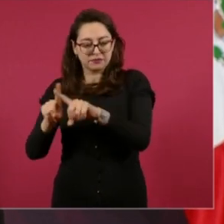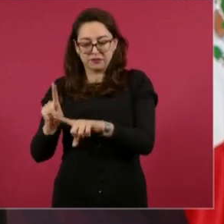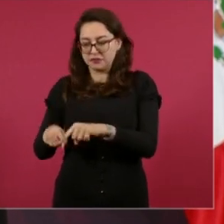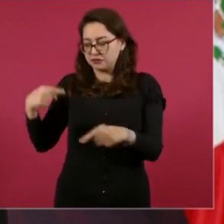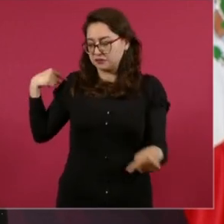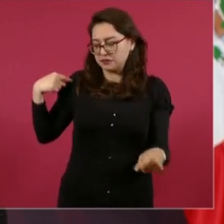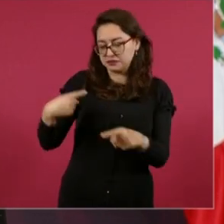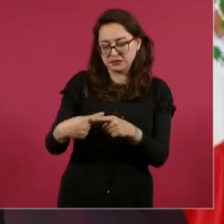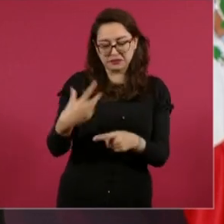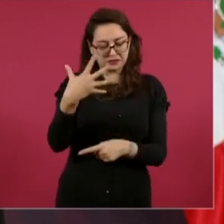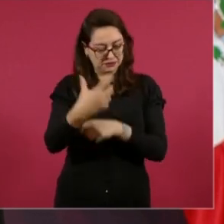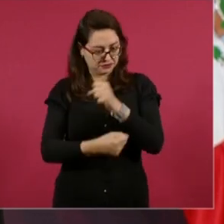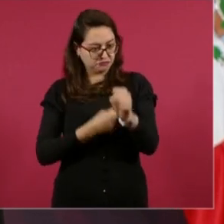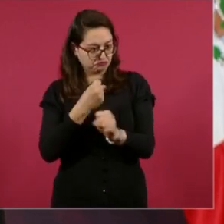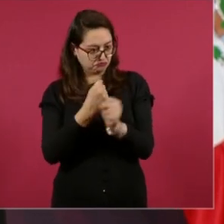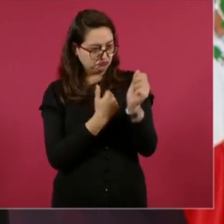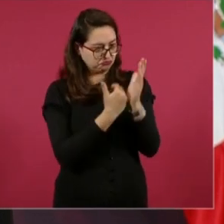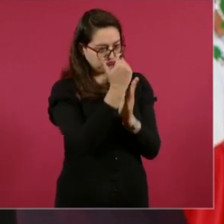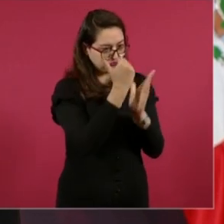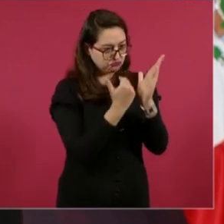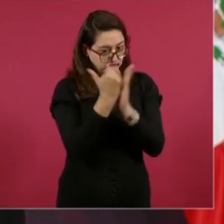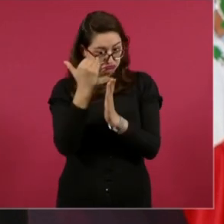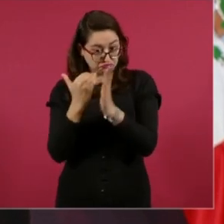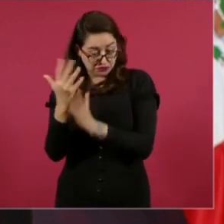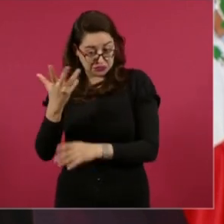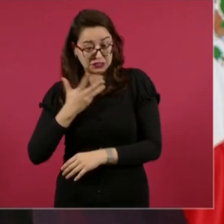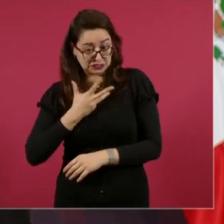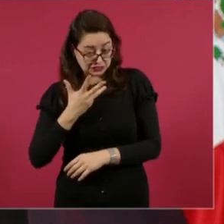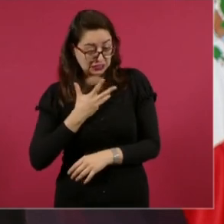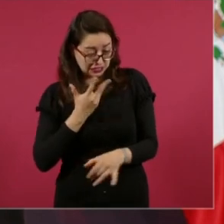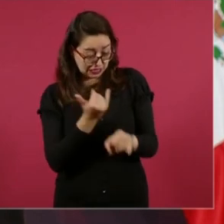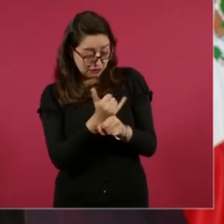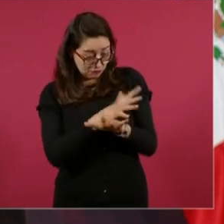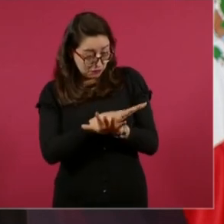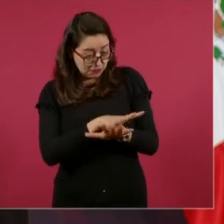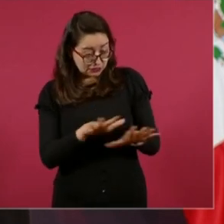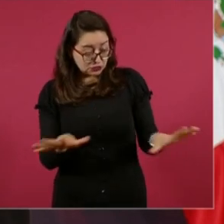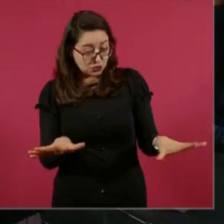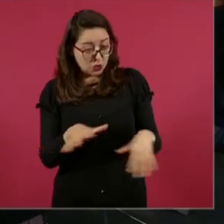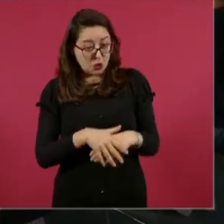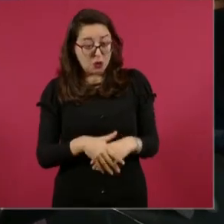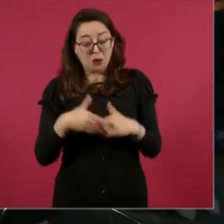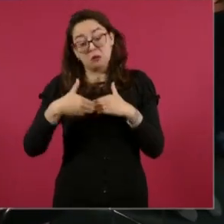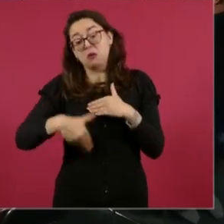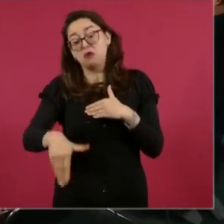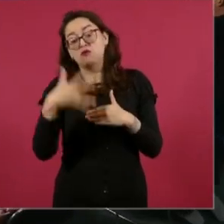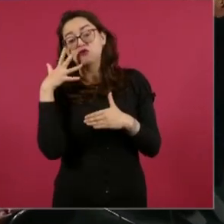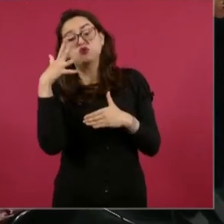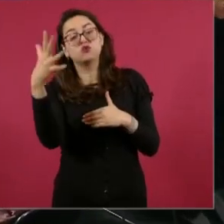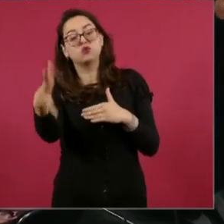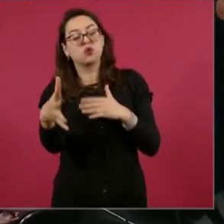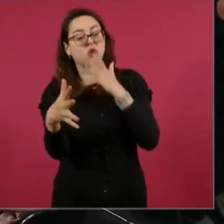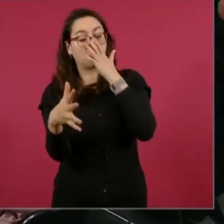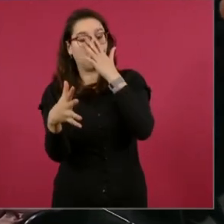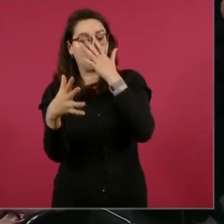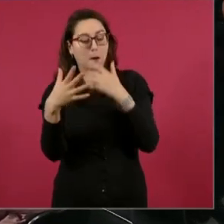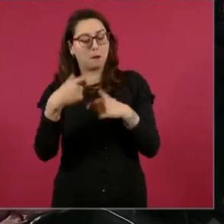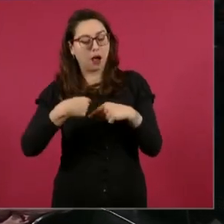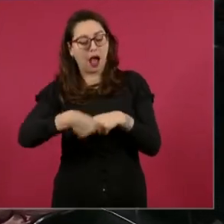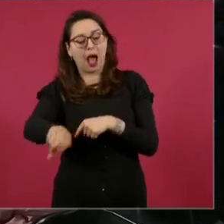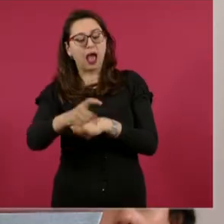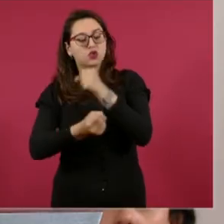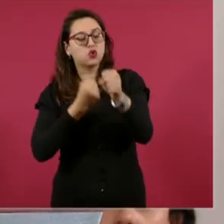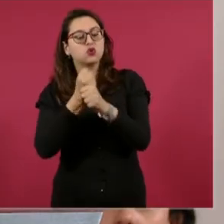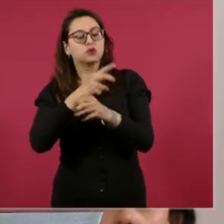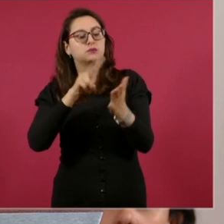que estamos en el gobierno y cuál es el pronóstico para la producción de este